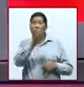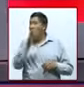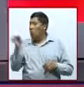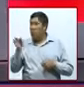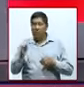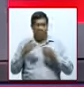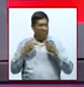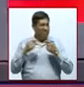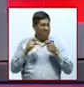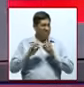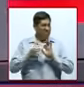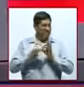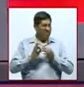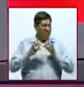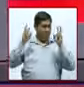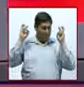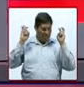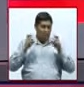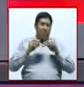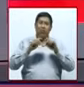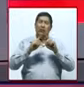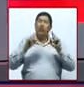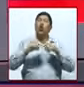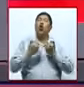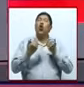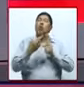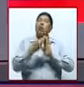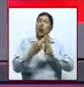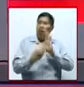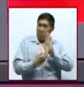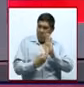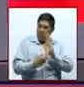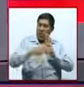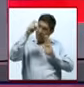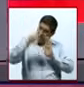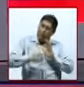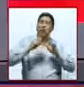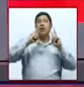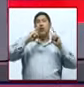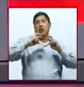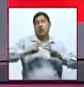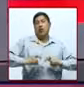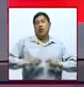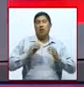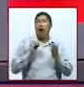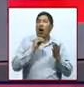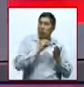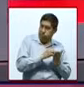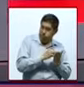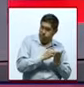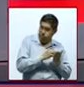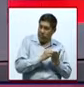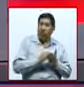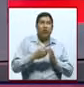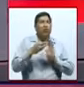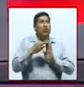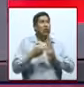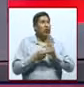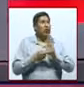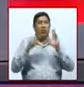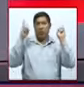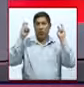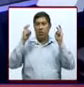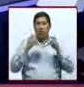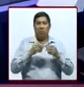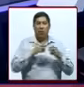para el tratamiento de estos casos en el marco de la normativa vigente. Se debe analizar una aplicación efectiva de la normativa en los